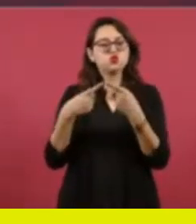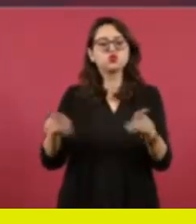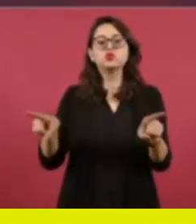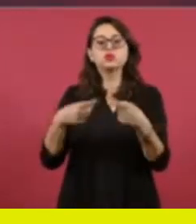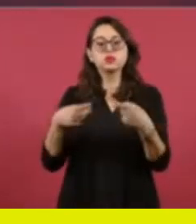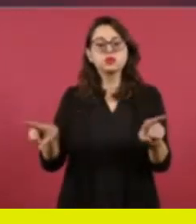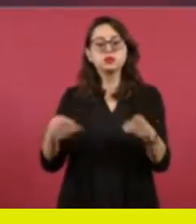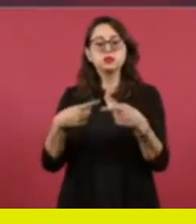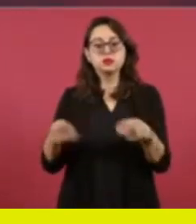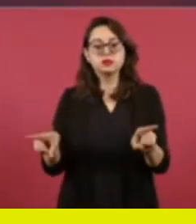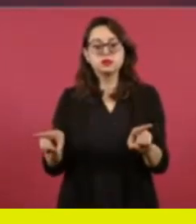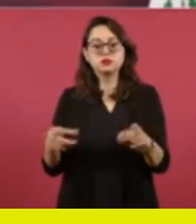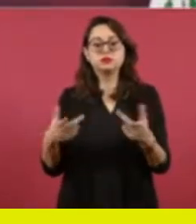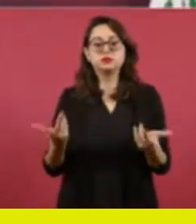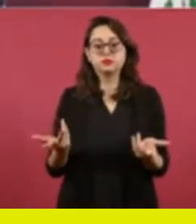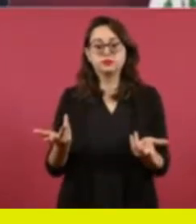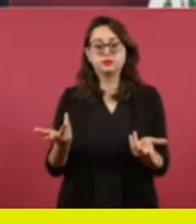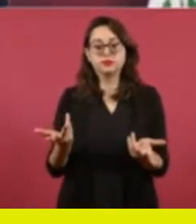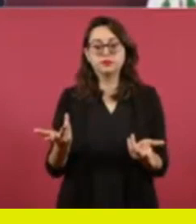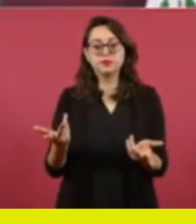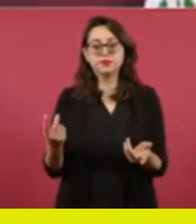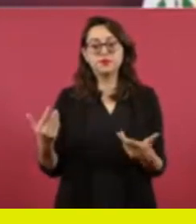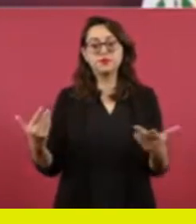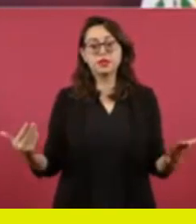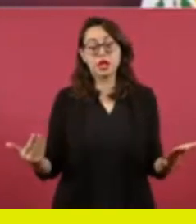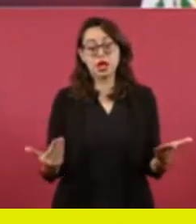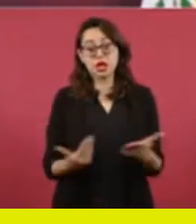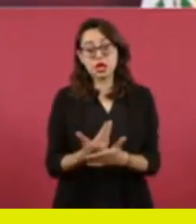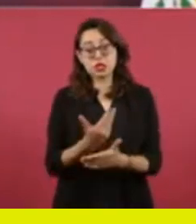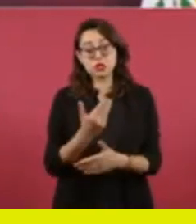y pues ellos nacieron allá.